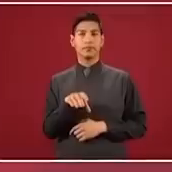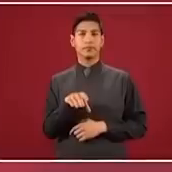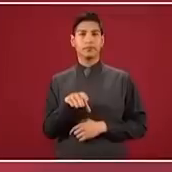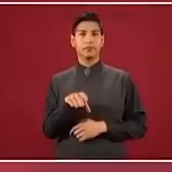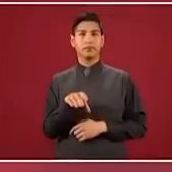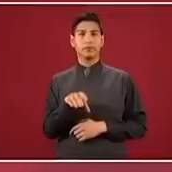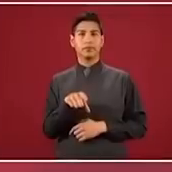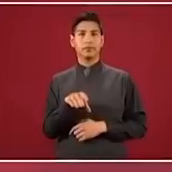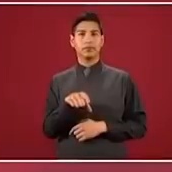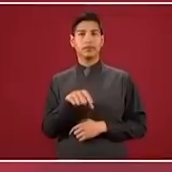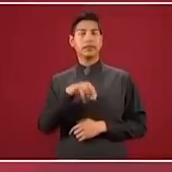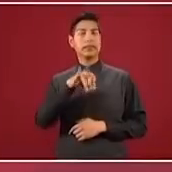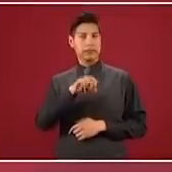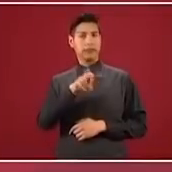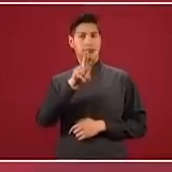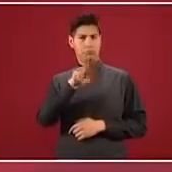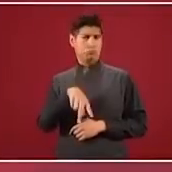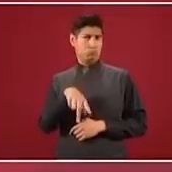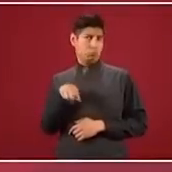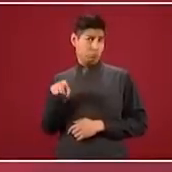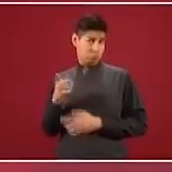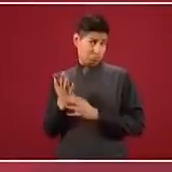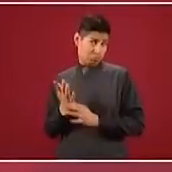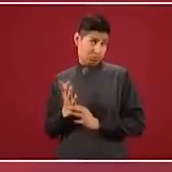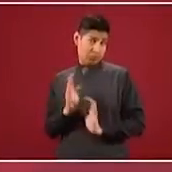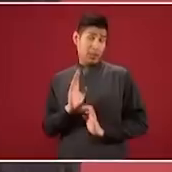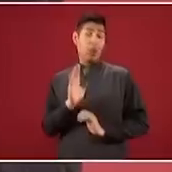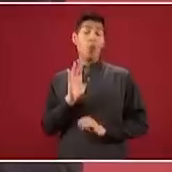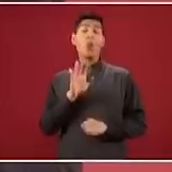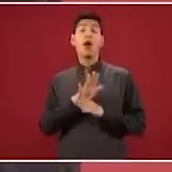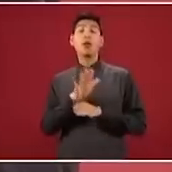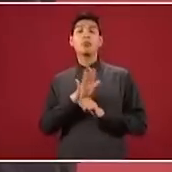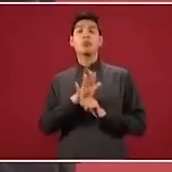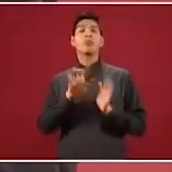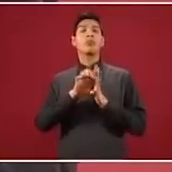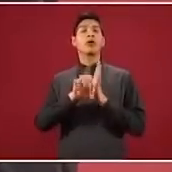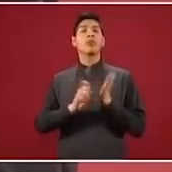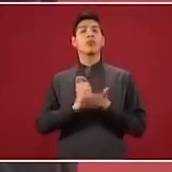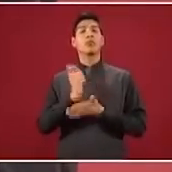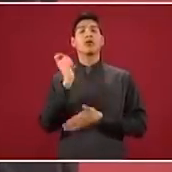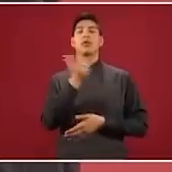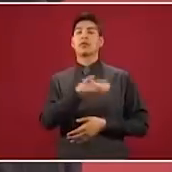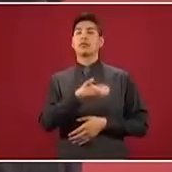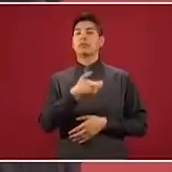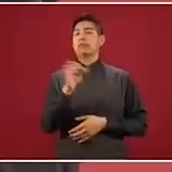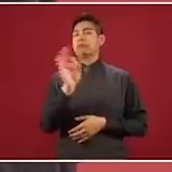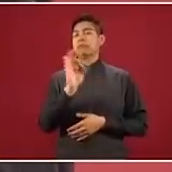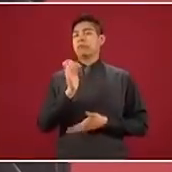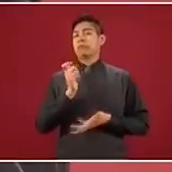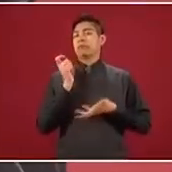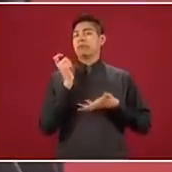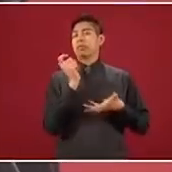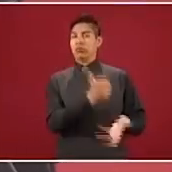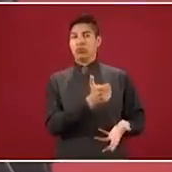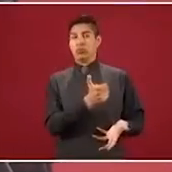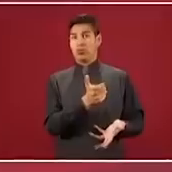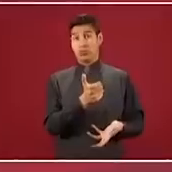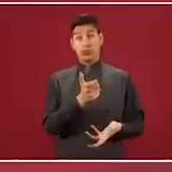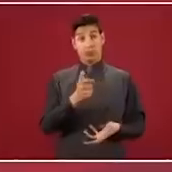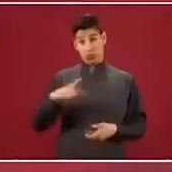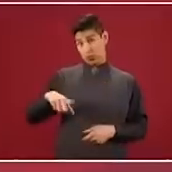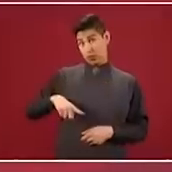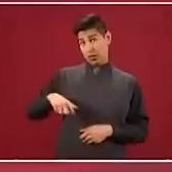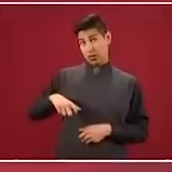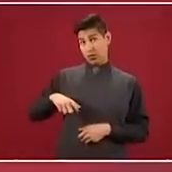es cierto esto, sobre todo lo que se transfiere de recursos públicos a